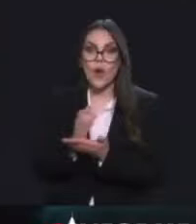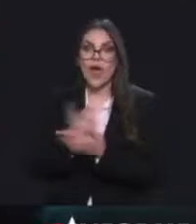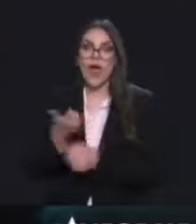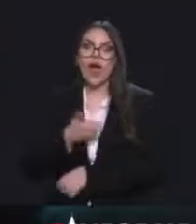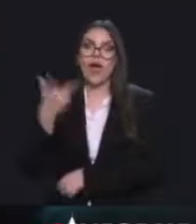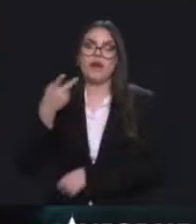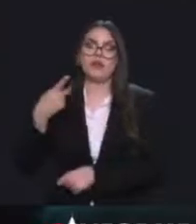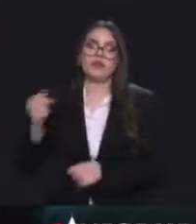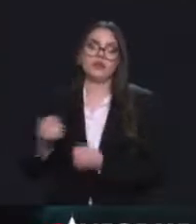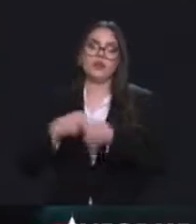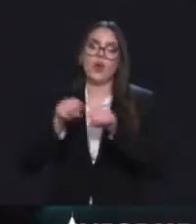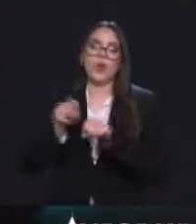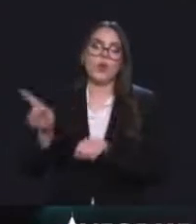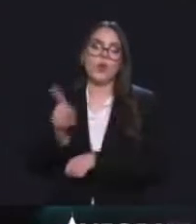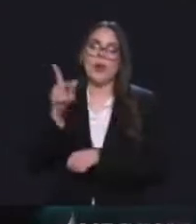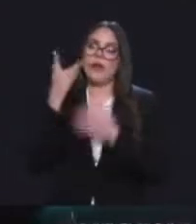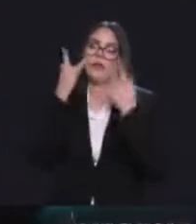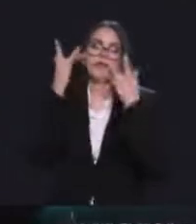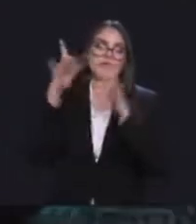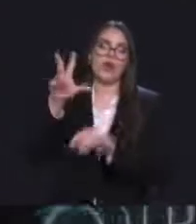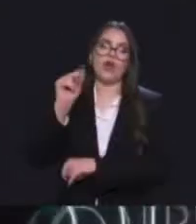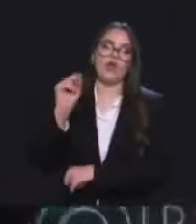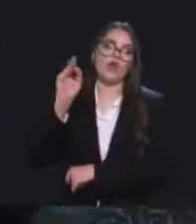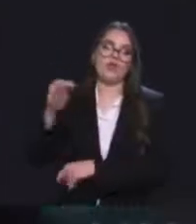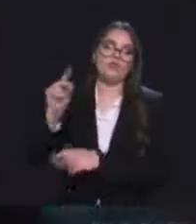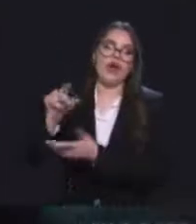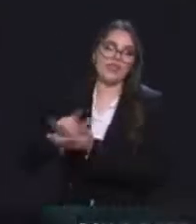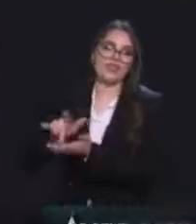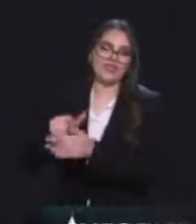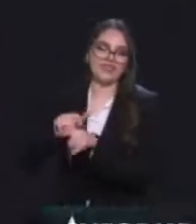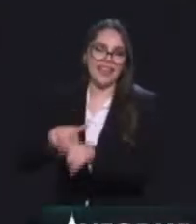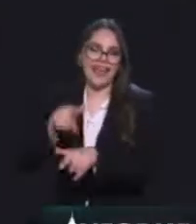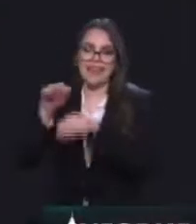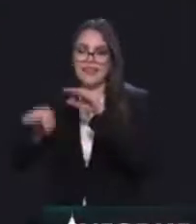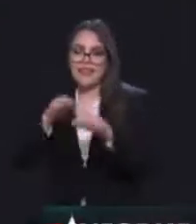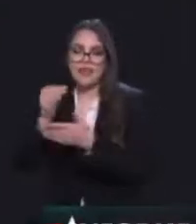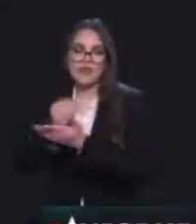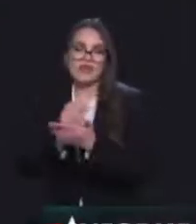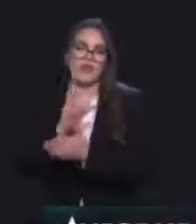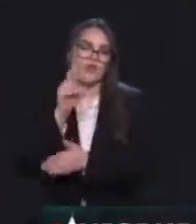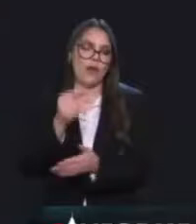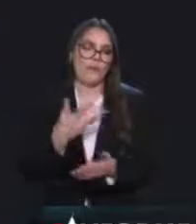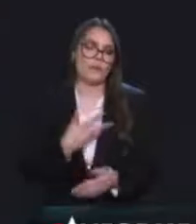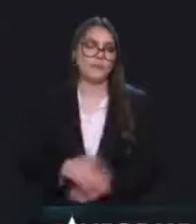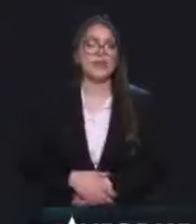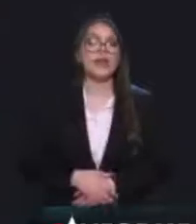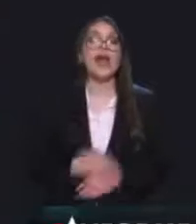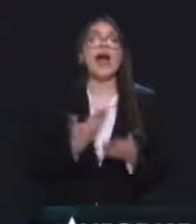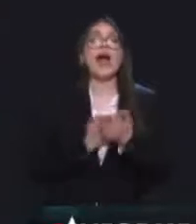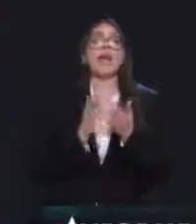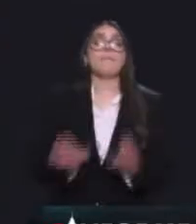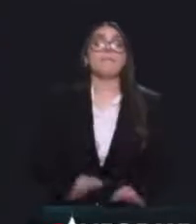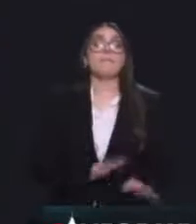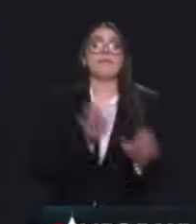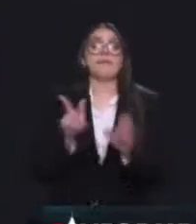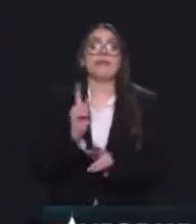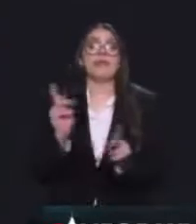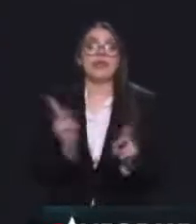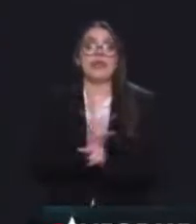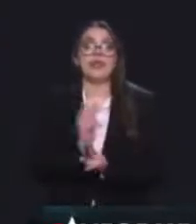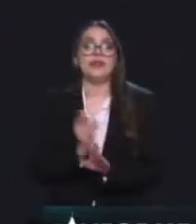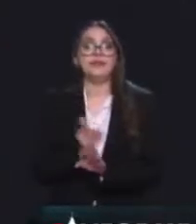indicador, pues sí me iría con cierto tiento, ¿no? No sería tan alarmista ni nada de ese estilo. Ahora, dada la crisis que hubo a